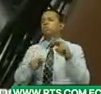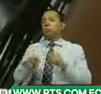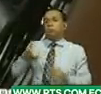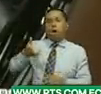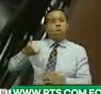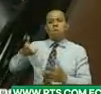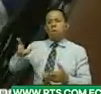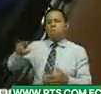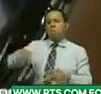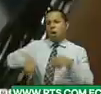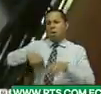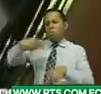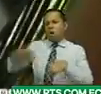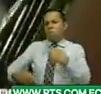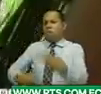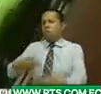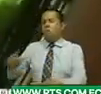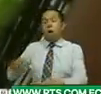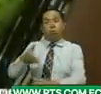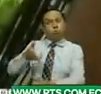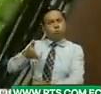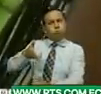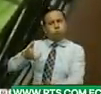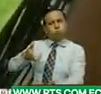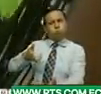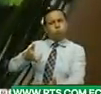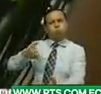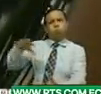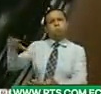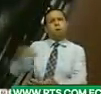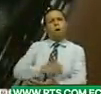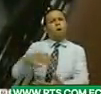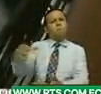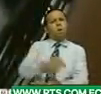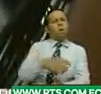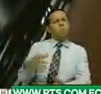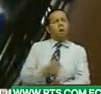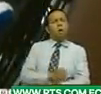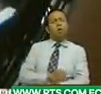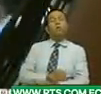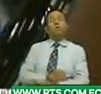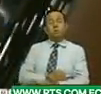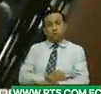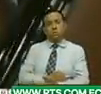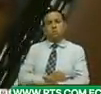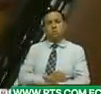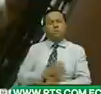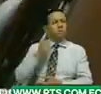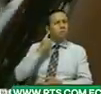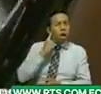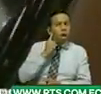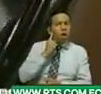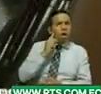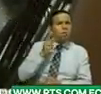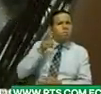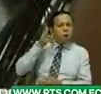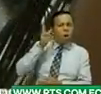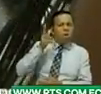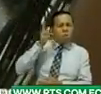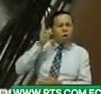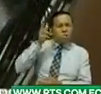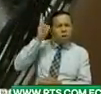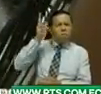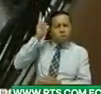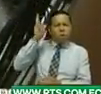tirando a todos en el interior al piso y amenazando afuera a los empleados. De los pocos segundos, huyen disparando por reiteradas